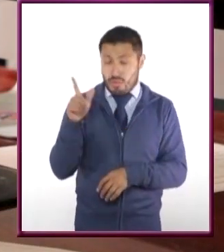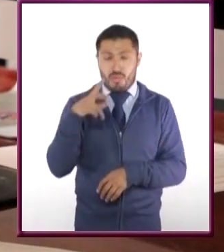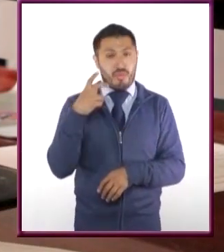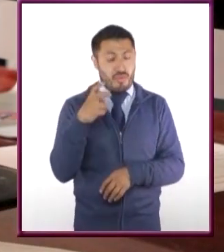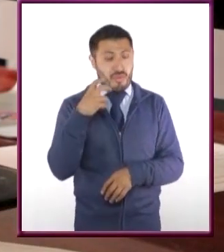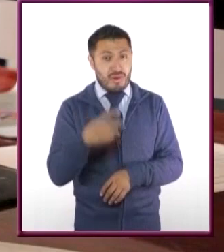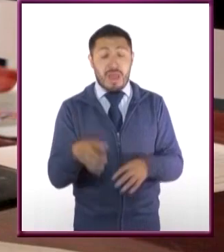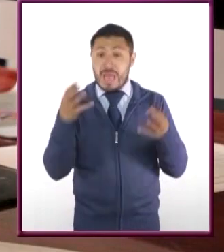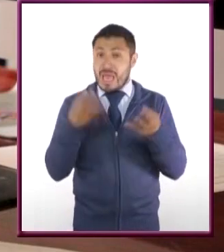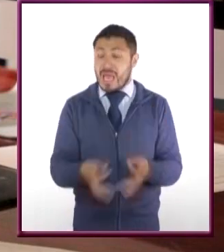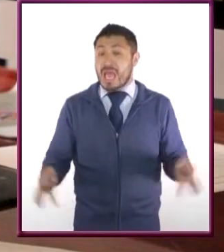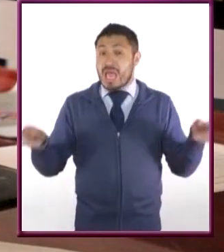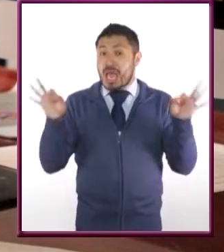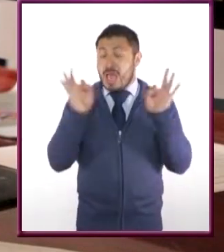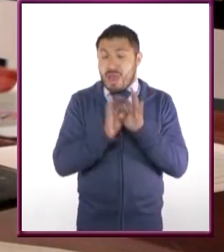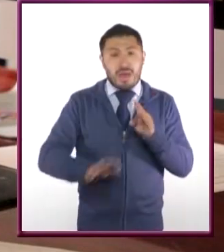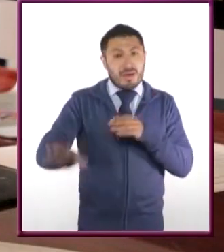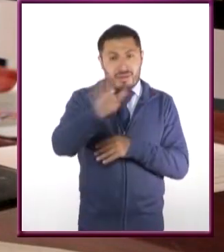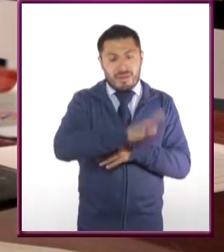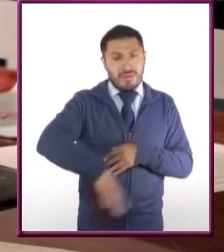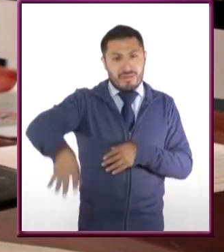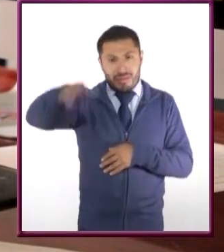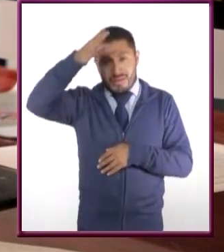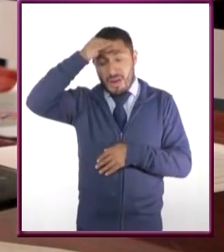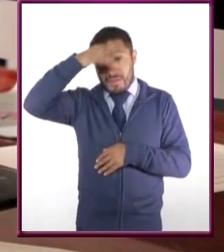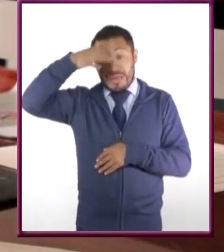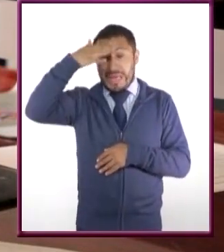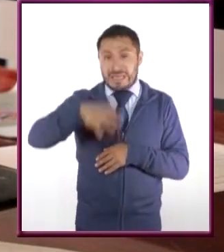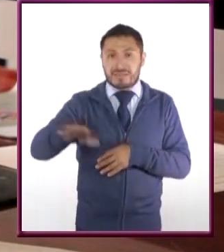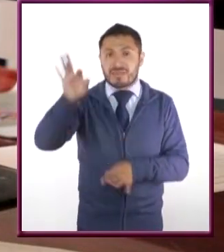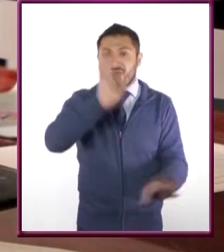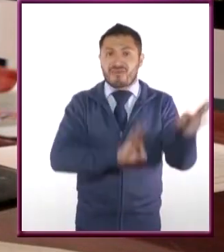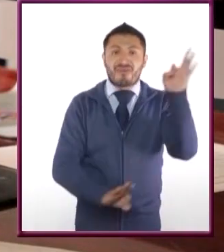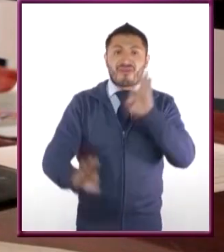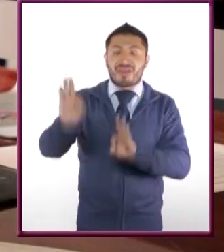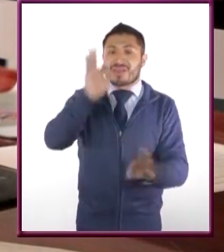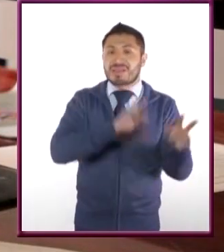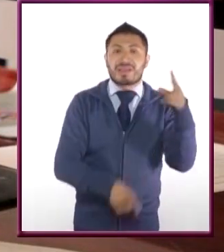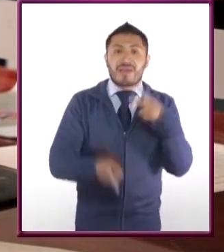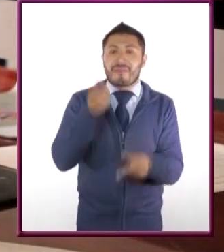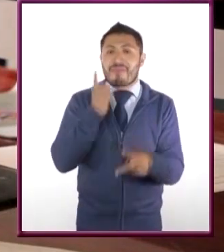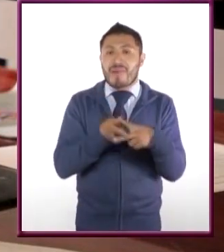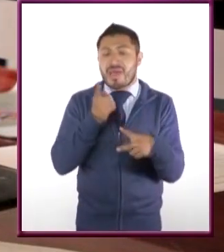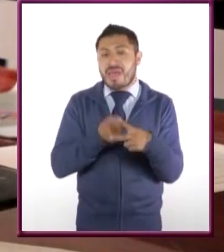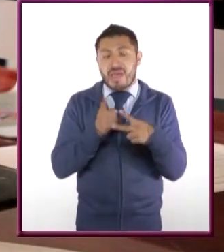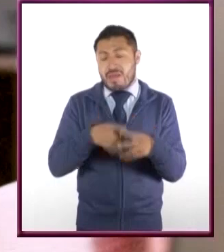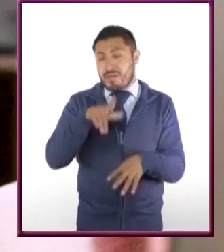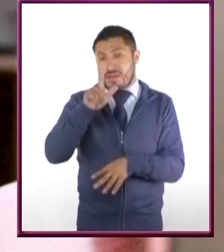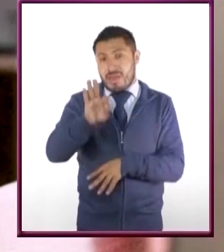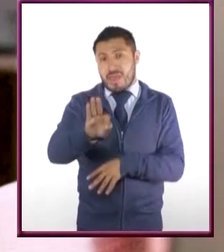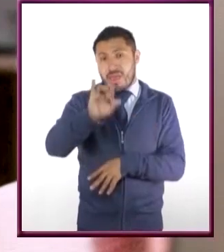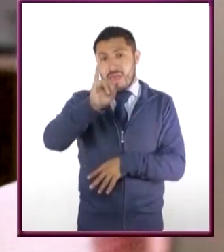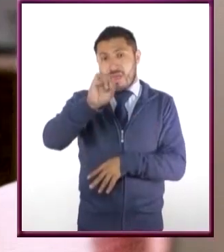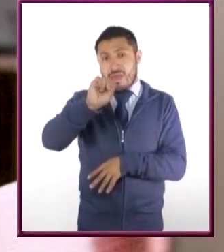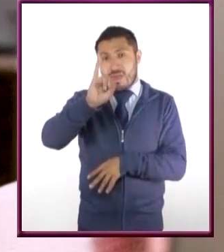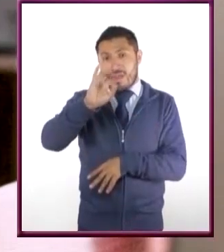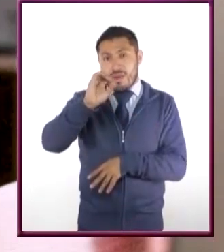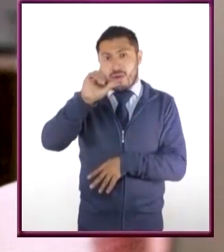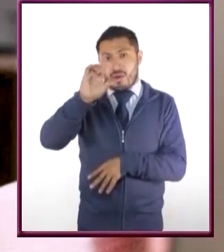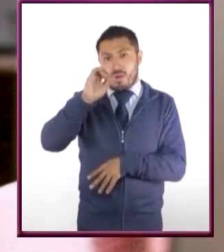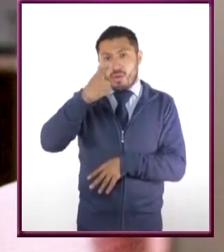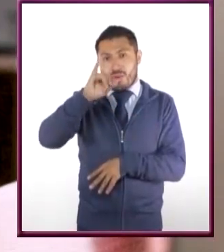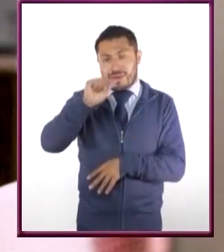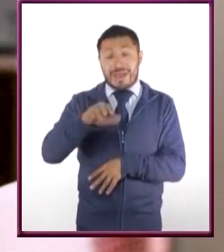y es básico que sepan física y que sepan matemáticas y que sepan fisiología. Pues muchas gracias por